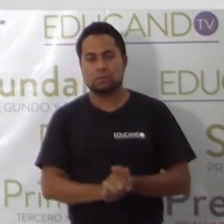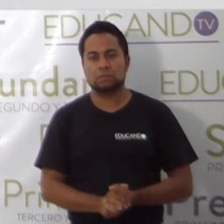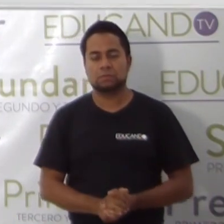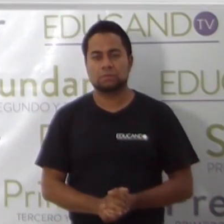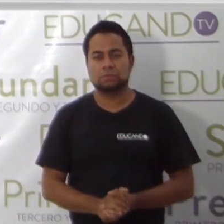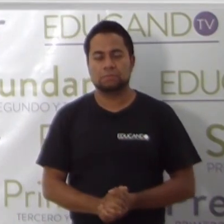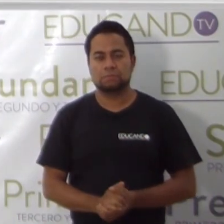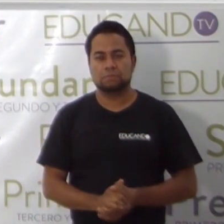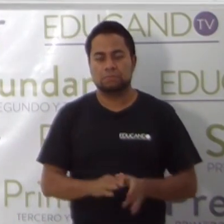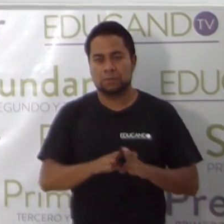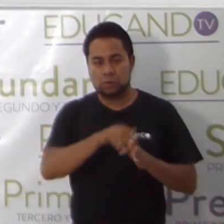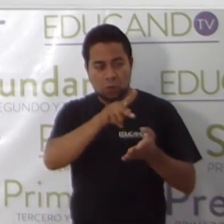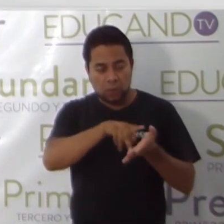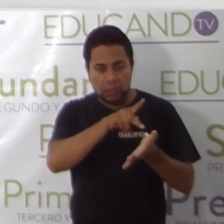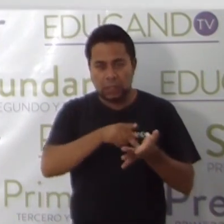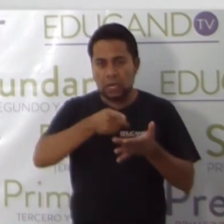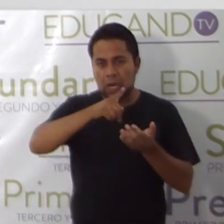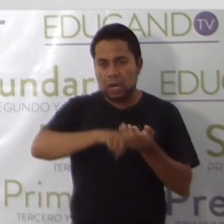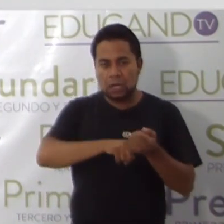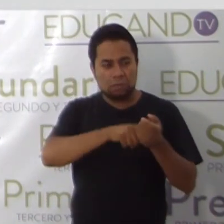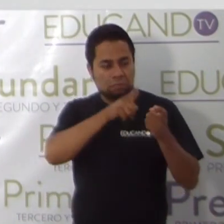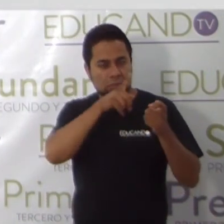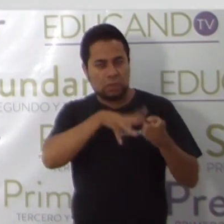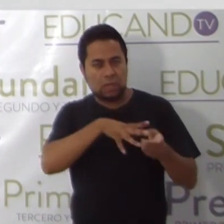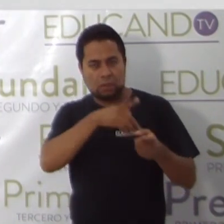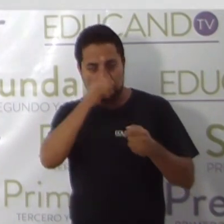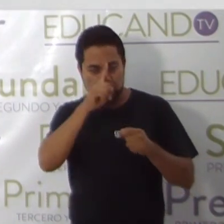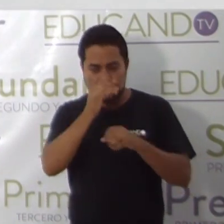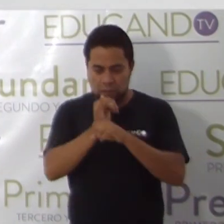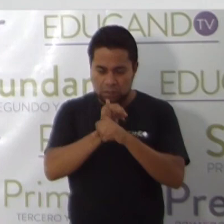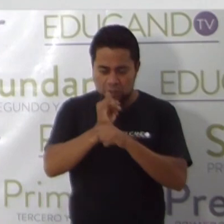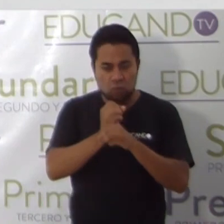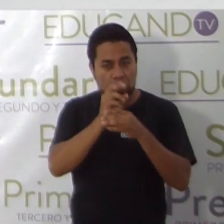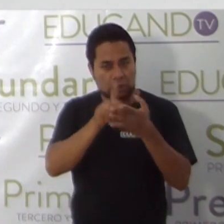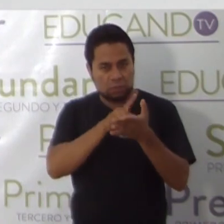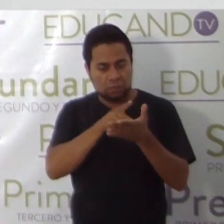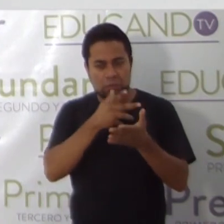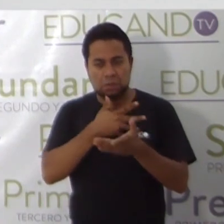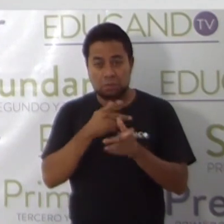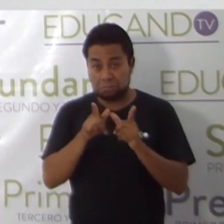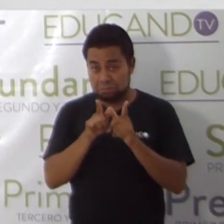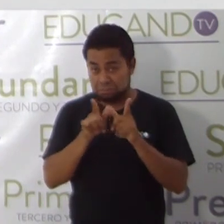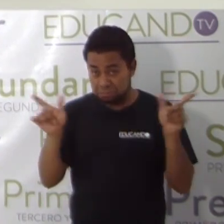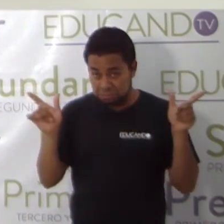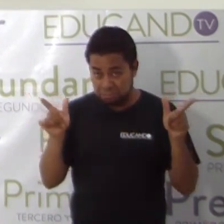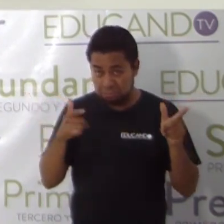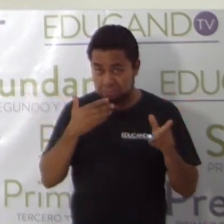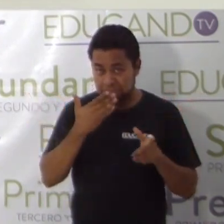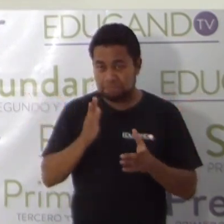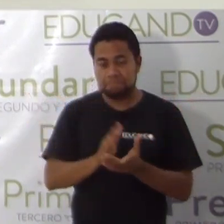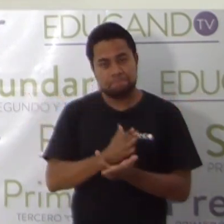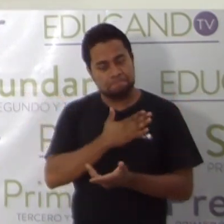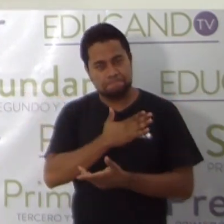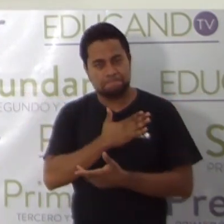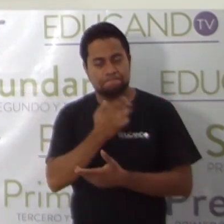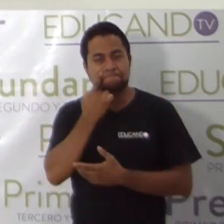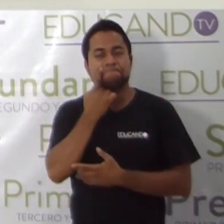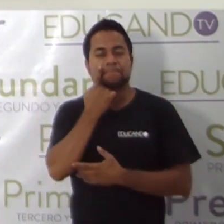de veces que aparece un resultado en el estudio estadístico. ¿Listo? ¿Sí? Bueno,